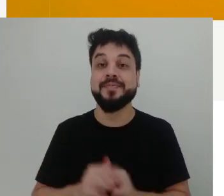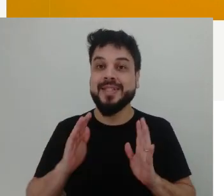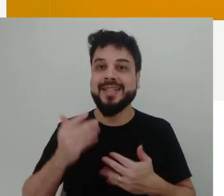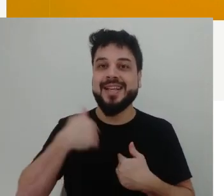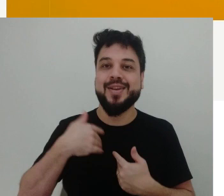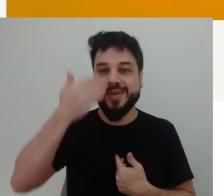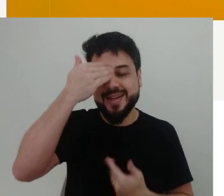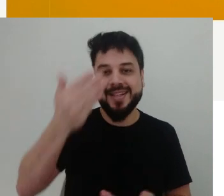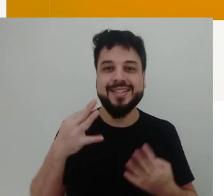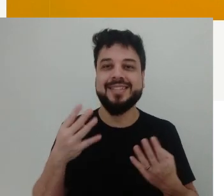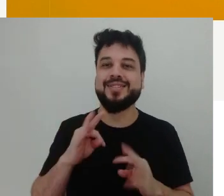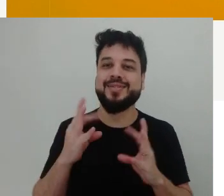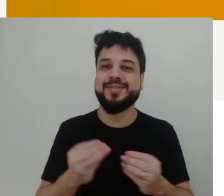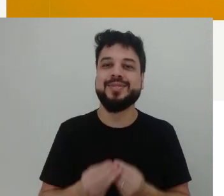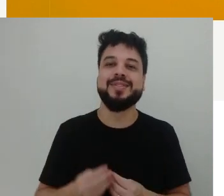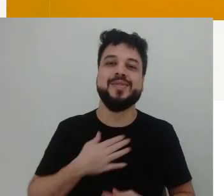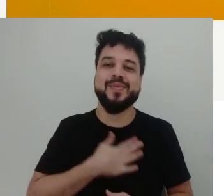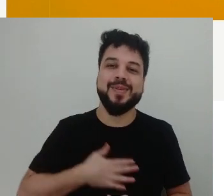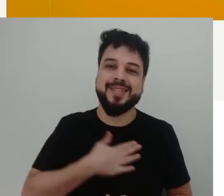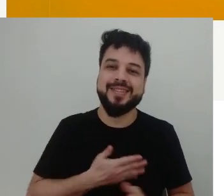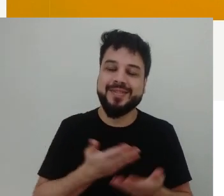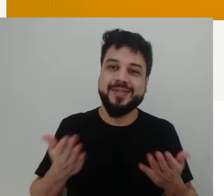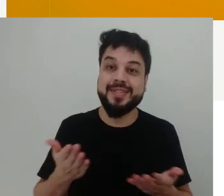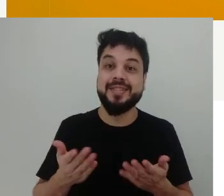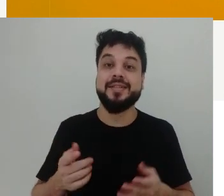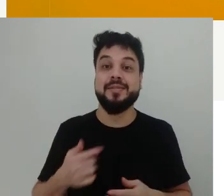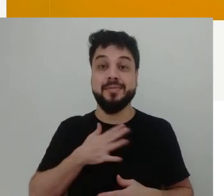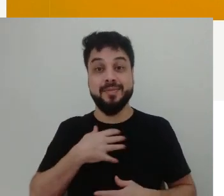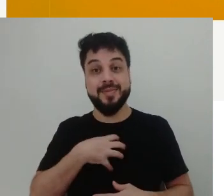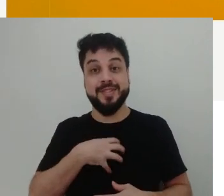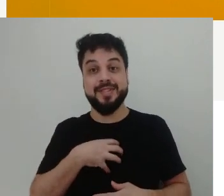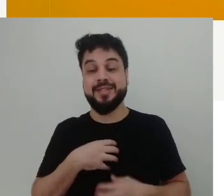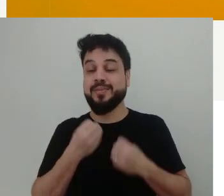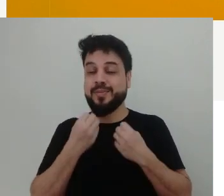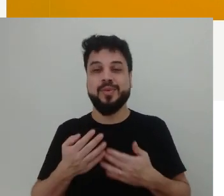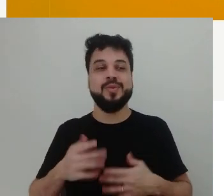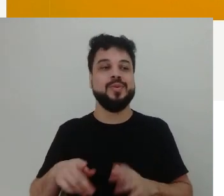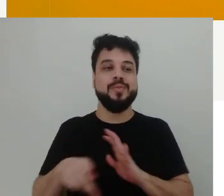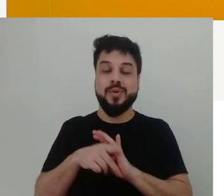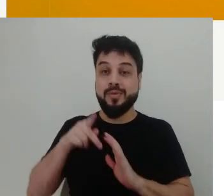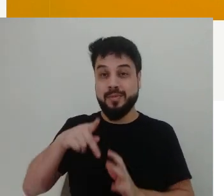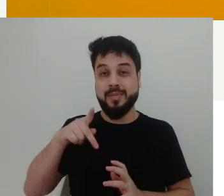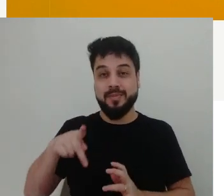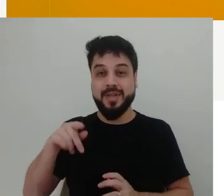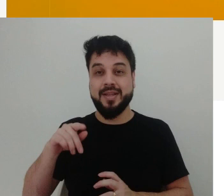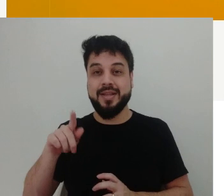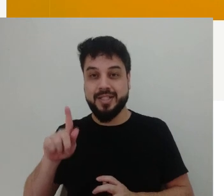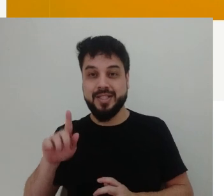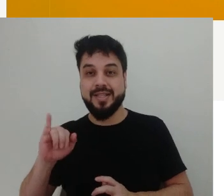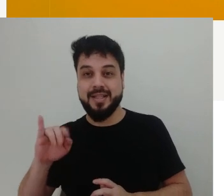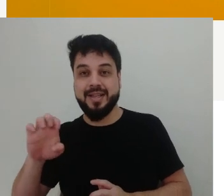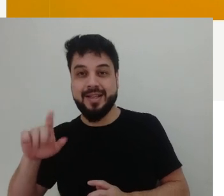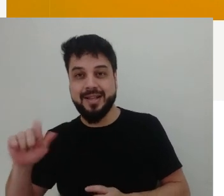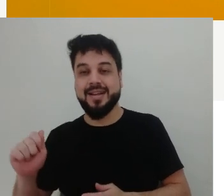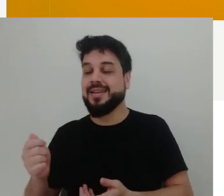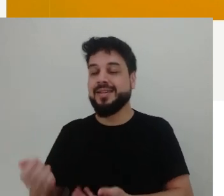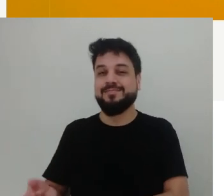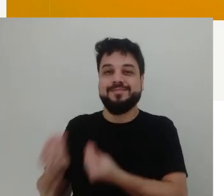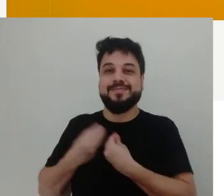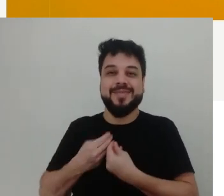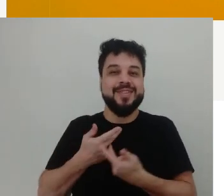posteriores muy gratificantes, entonces les agradezco, también estoy muy contenta de que puedan estar muchas personas que están